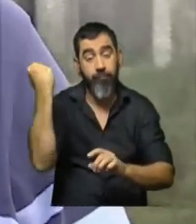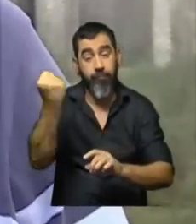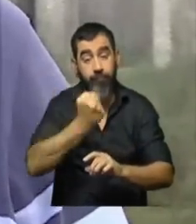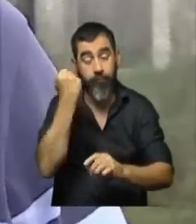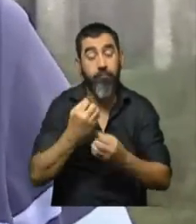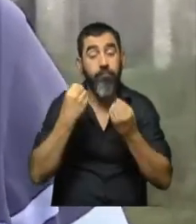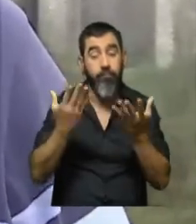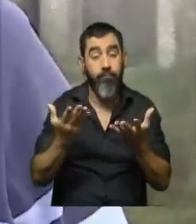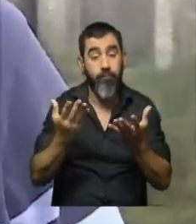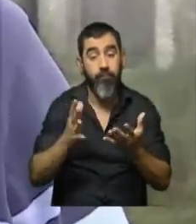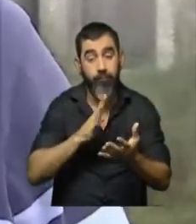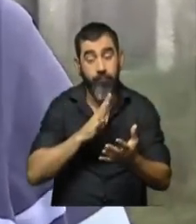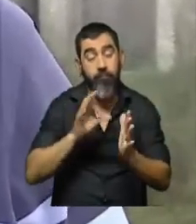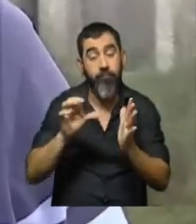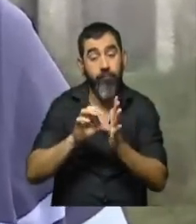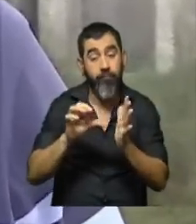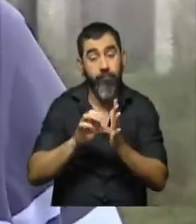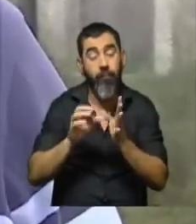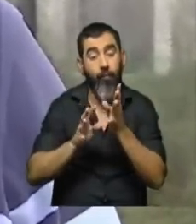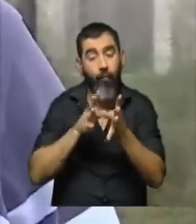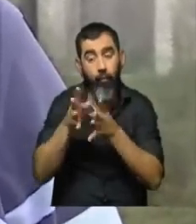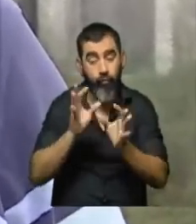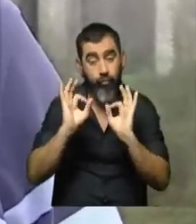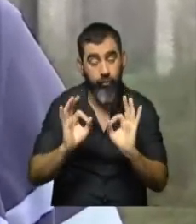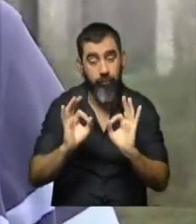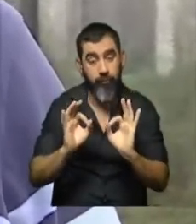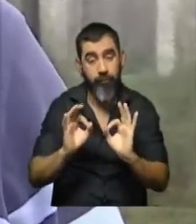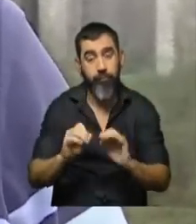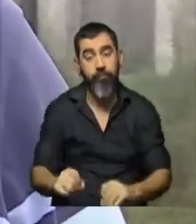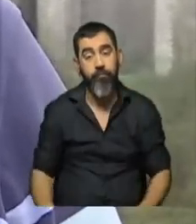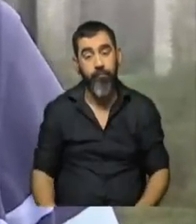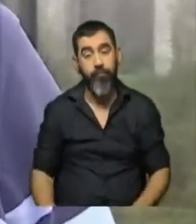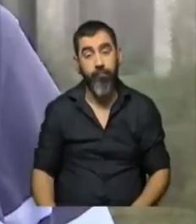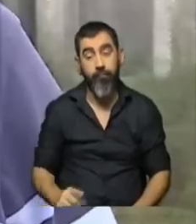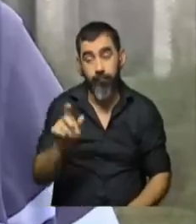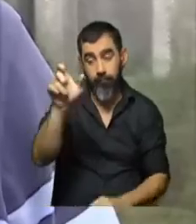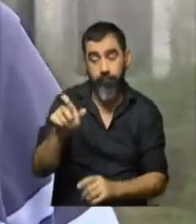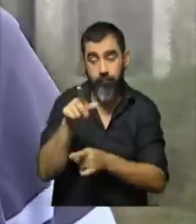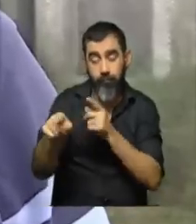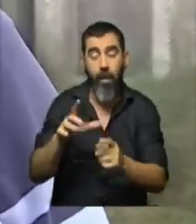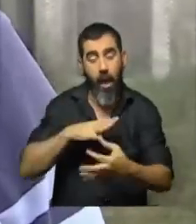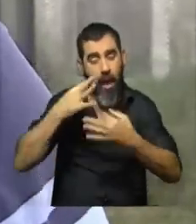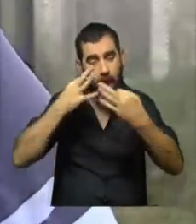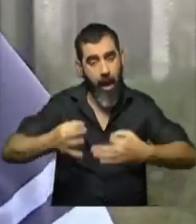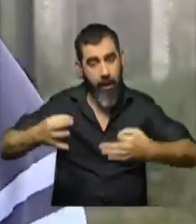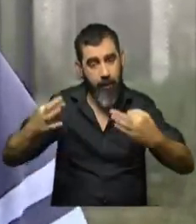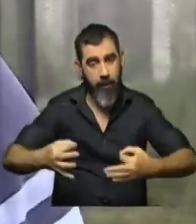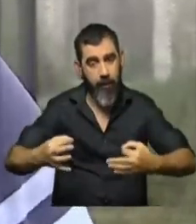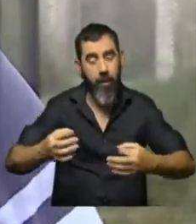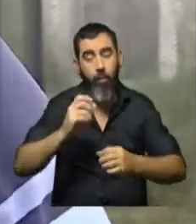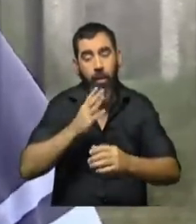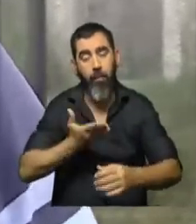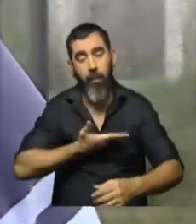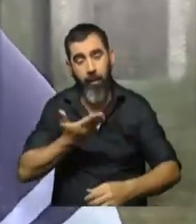porque, bueno, nos muestra que, bueno, que el sistema funciona. Recordemos que los acusados también tienen todas las garantías, ¿no? Pueden recusar,